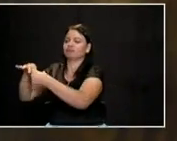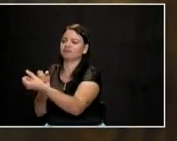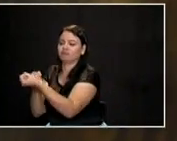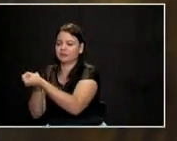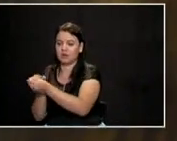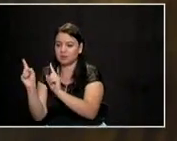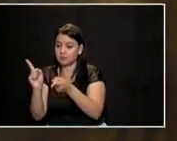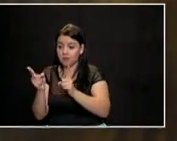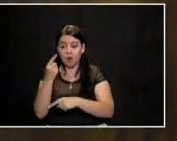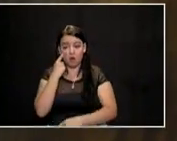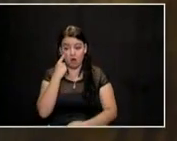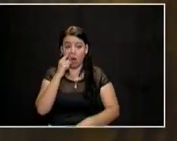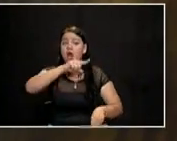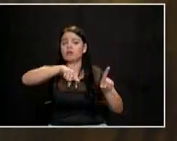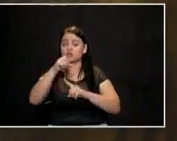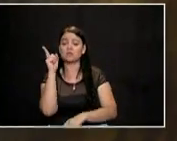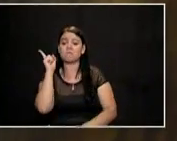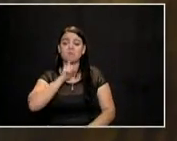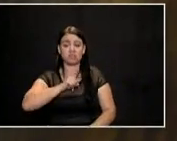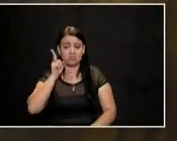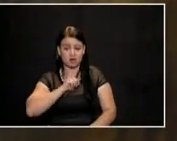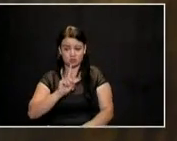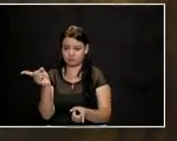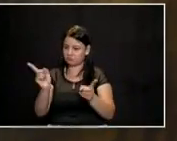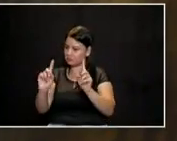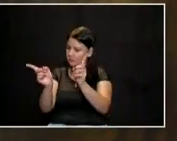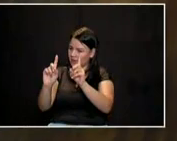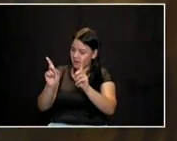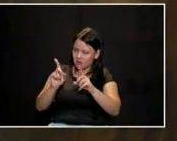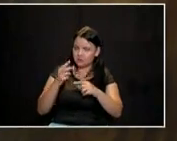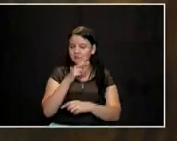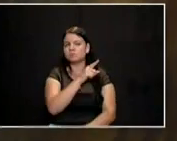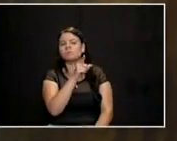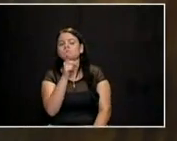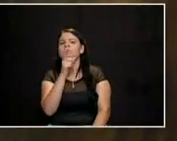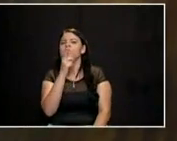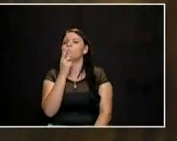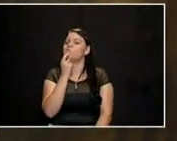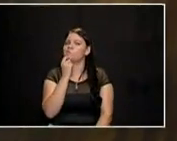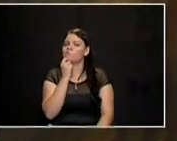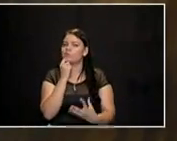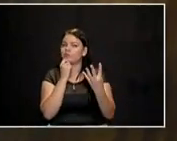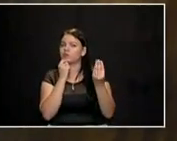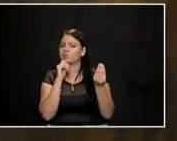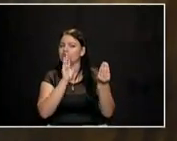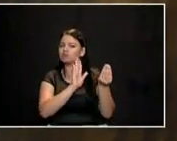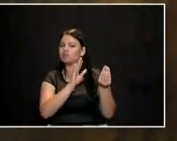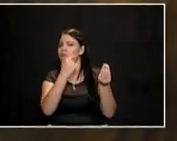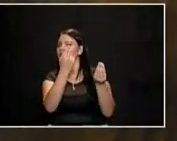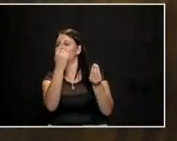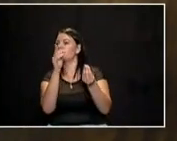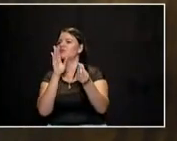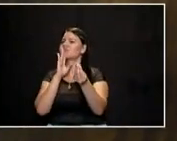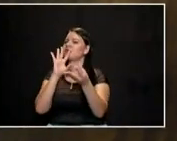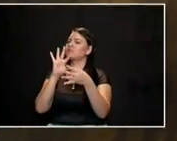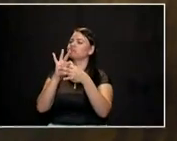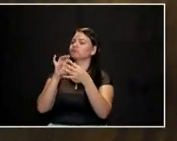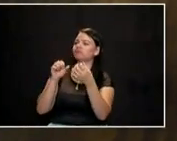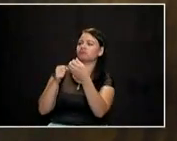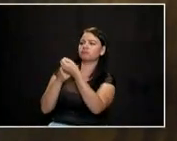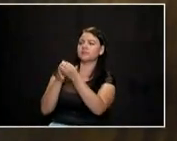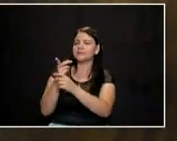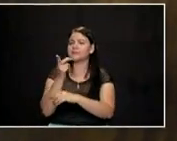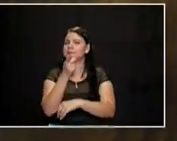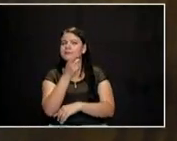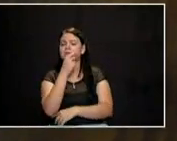por mentirosos. Miren de quién están rodeados, cuáles son los equipos, con quién van a gobernar. Voten por el futuro